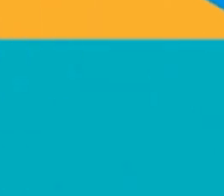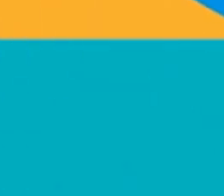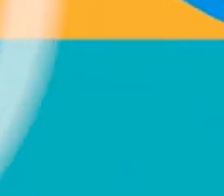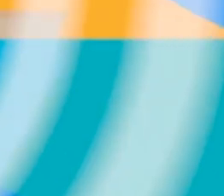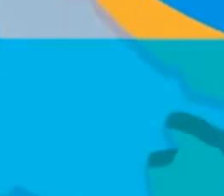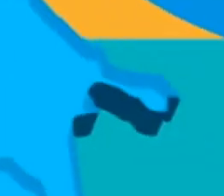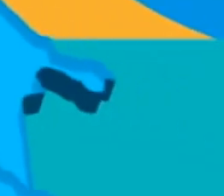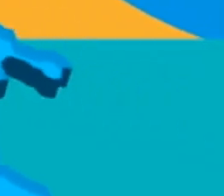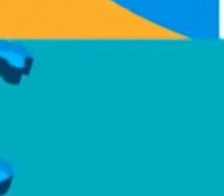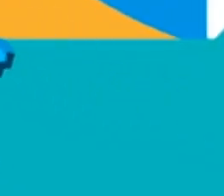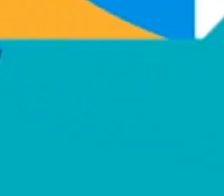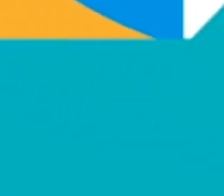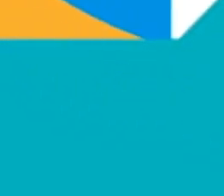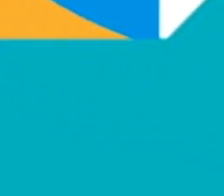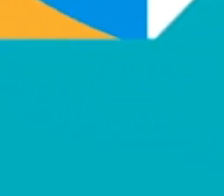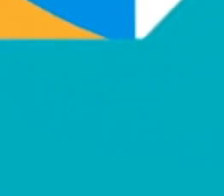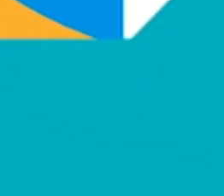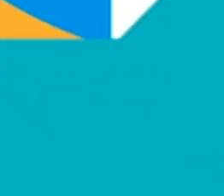¡Gracias!